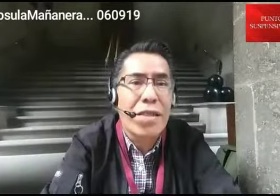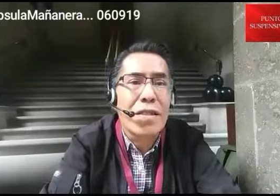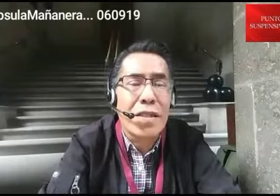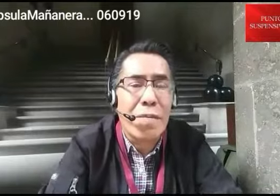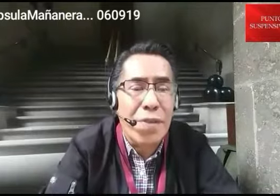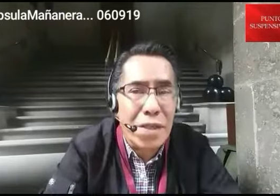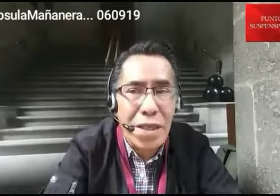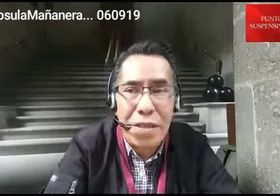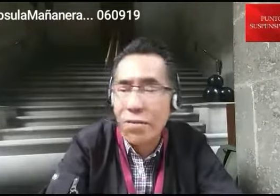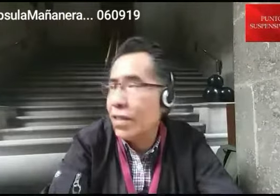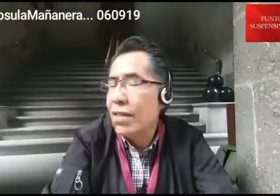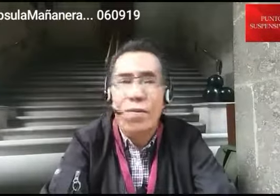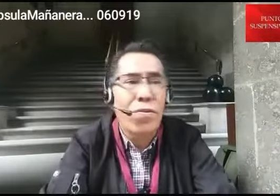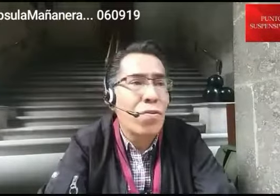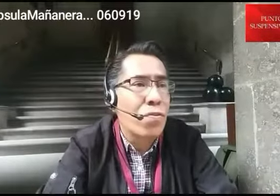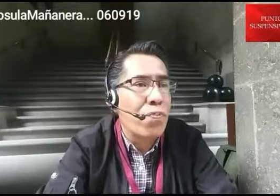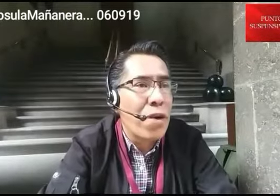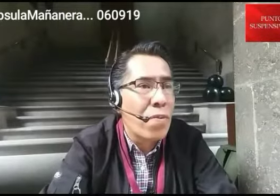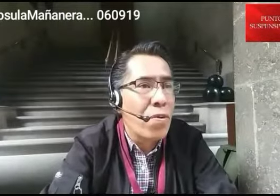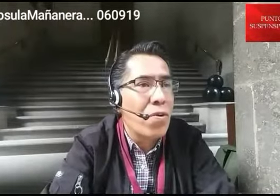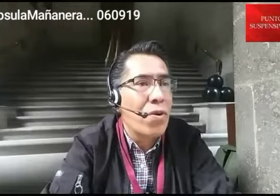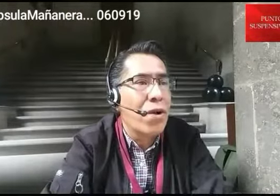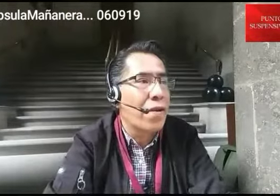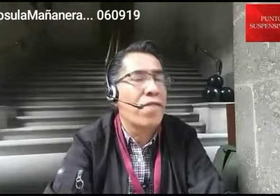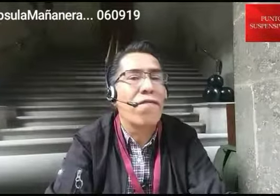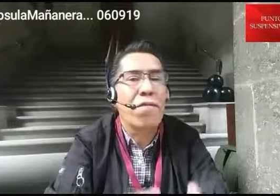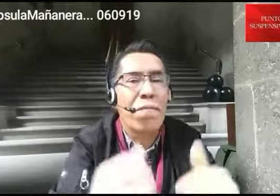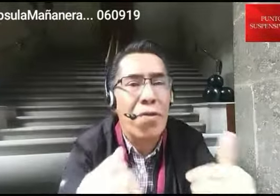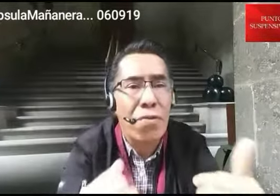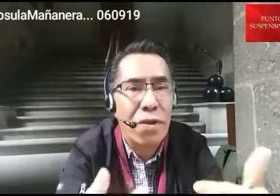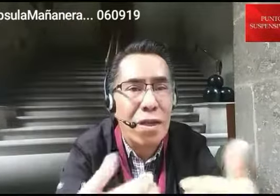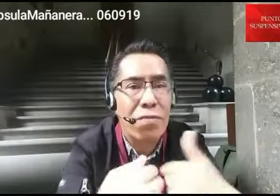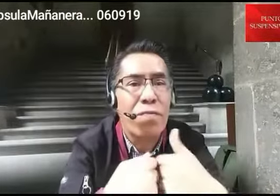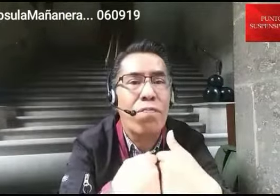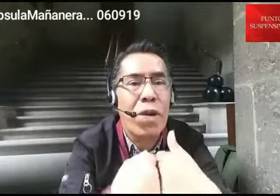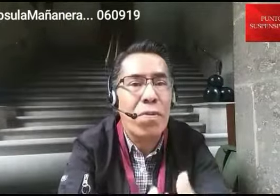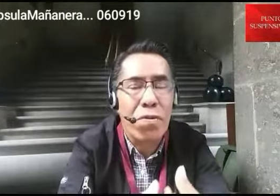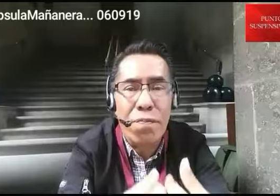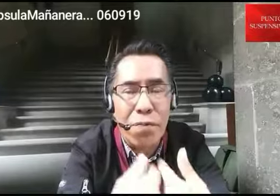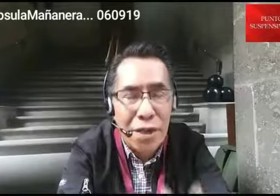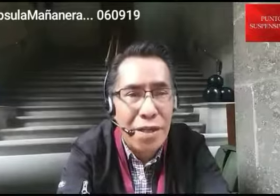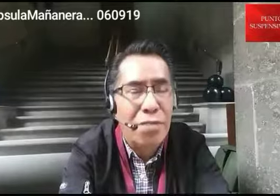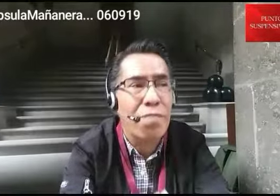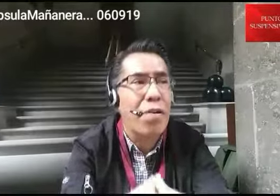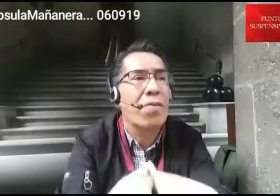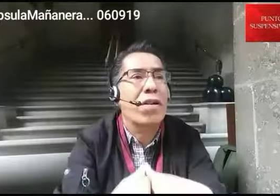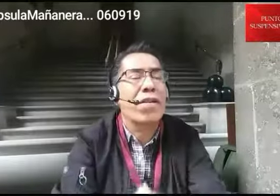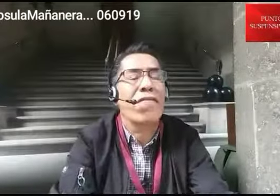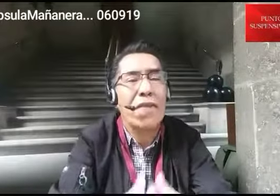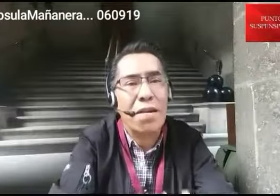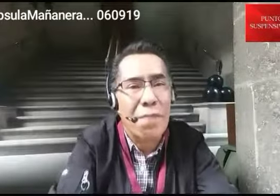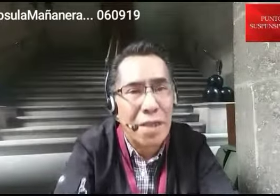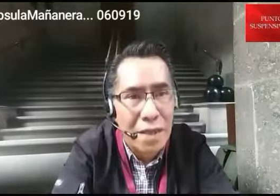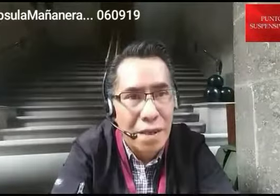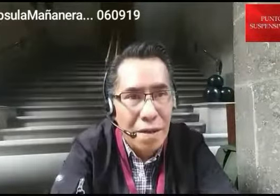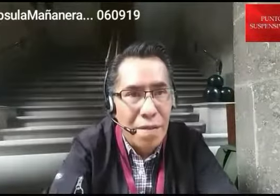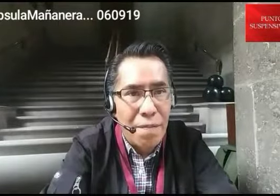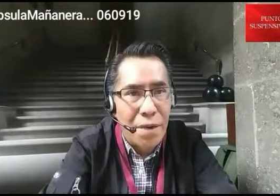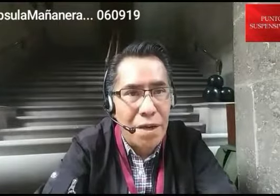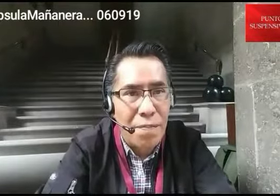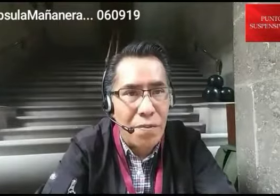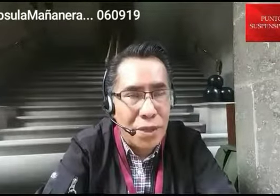información, que estén al pendiente. Un pueblo informado es un pueblo con poder, es un pueblo que